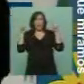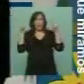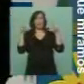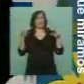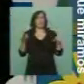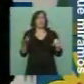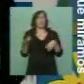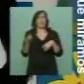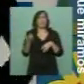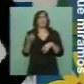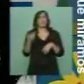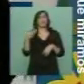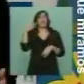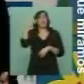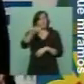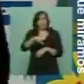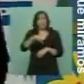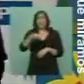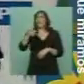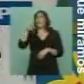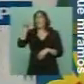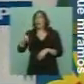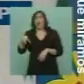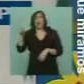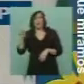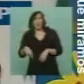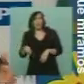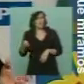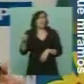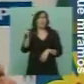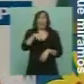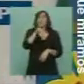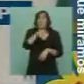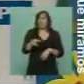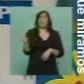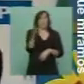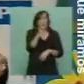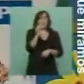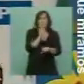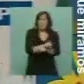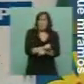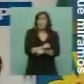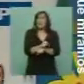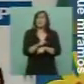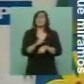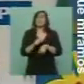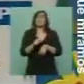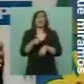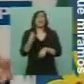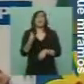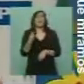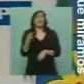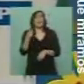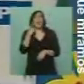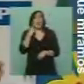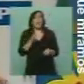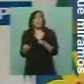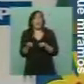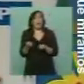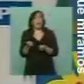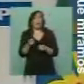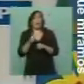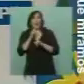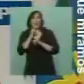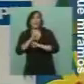hay de los lores y de los comunes hay gente que estuvo presa porque realmente estaba utilizando la